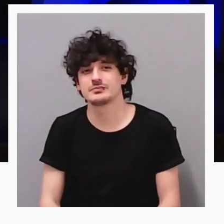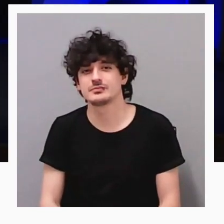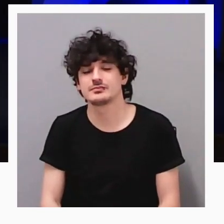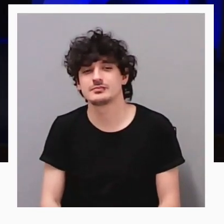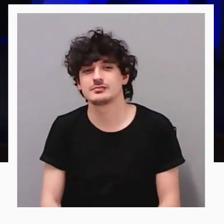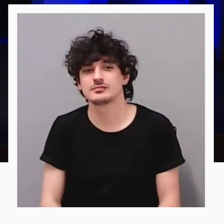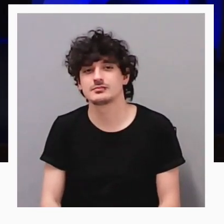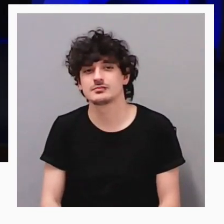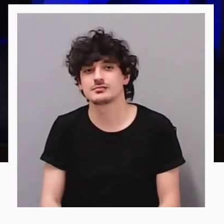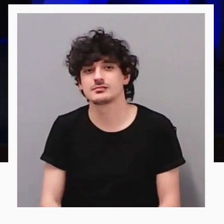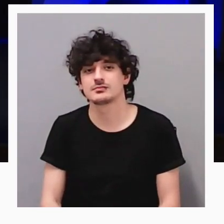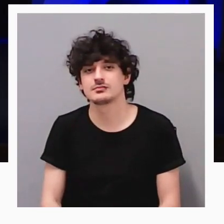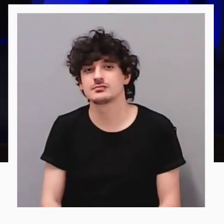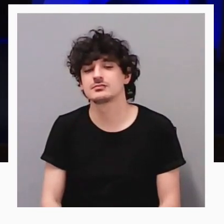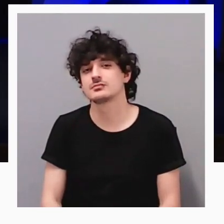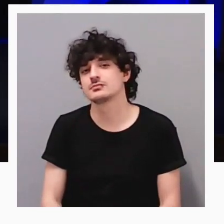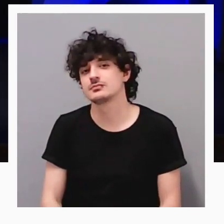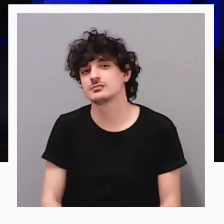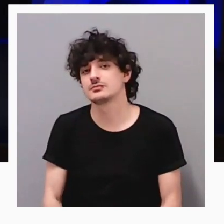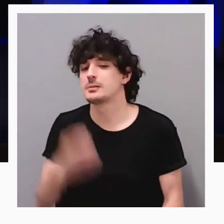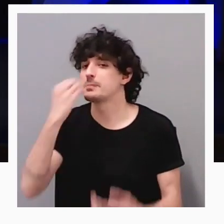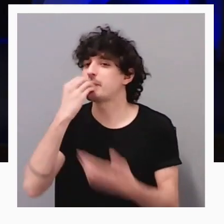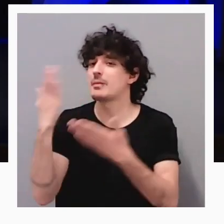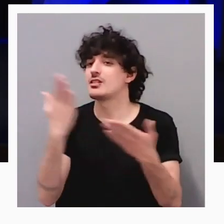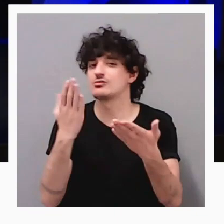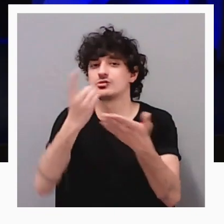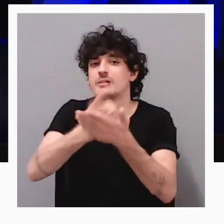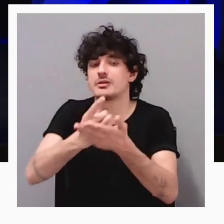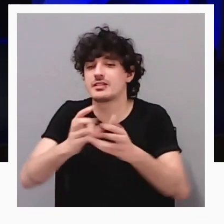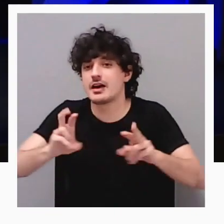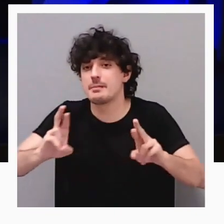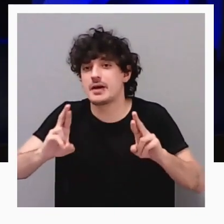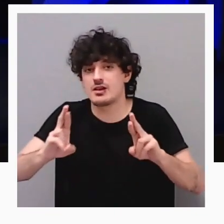Muchas gracias. Pues bienvenidos de nuevo. Espero que estéis